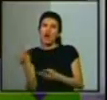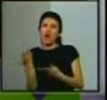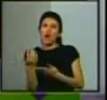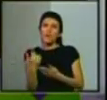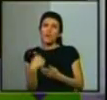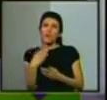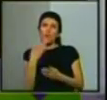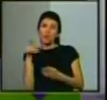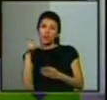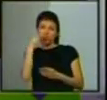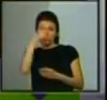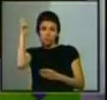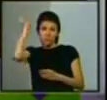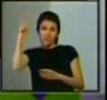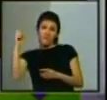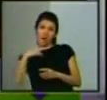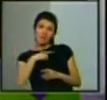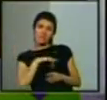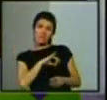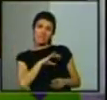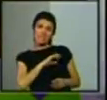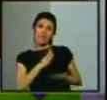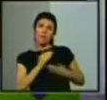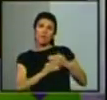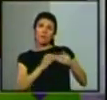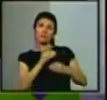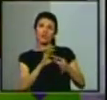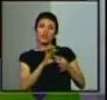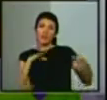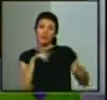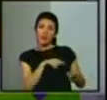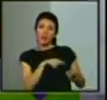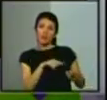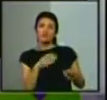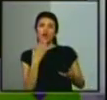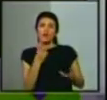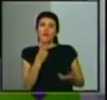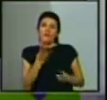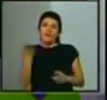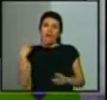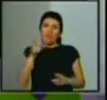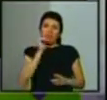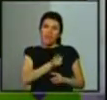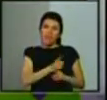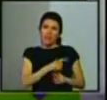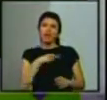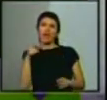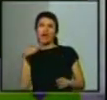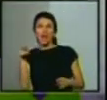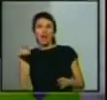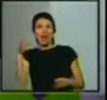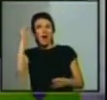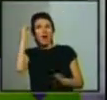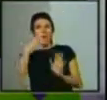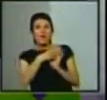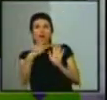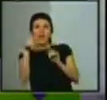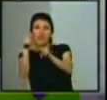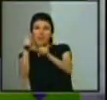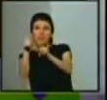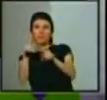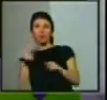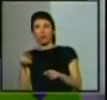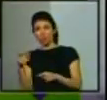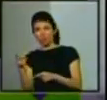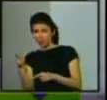tenido desde Chile del proceso democrático y de cómo se había vivido también la dictadura en este país. ¿Compartieron en algún momento experiencia respecto de